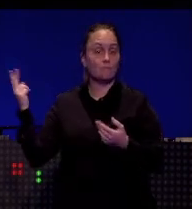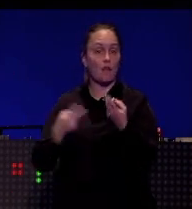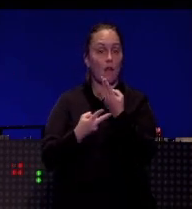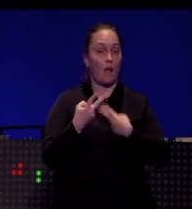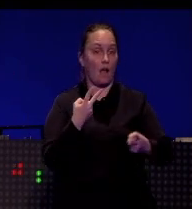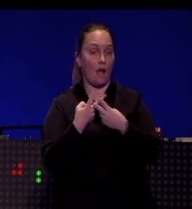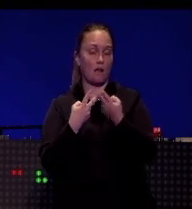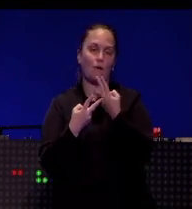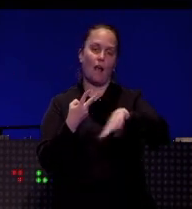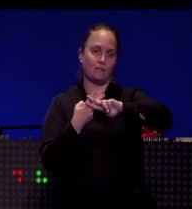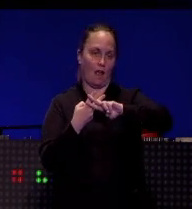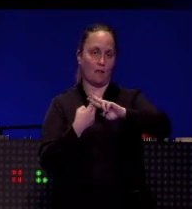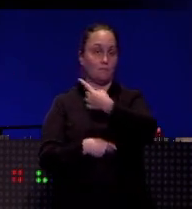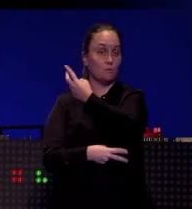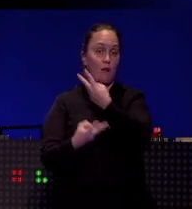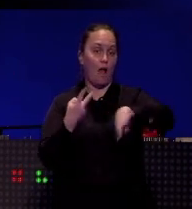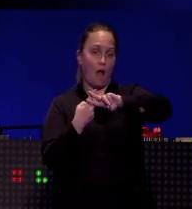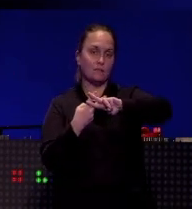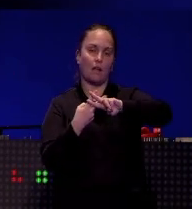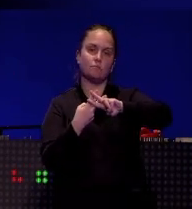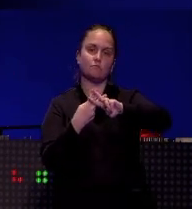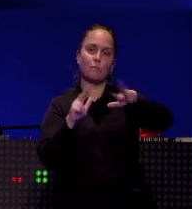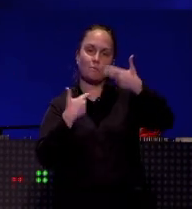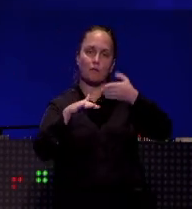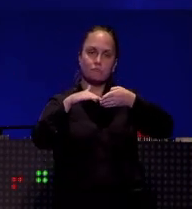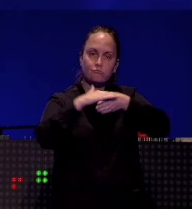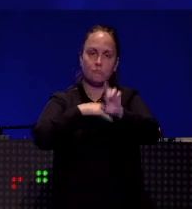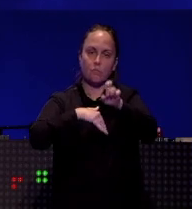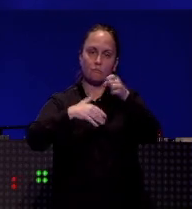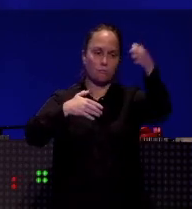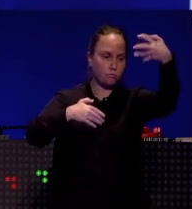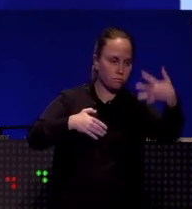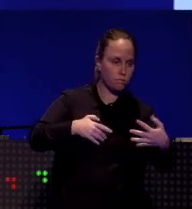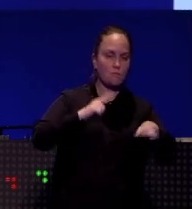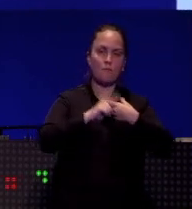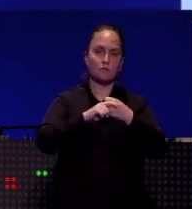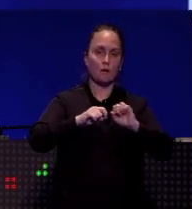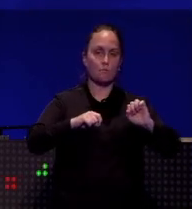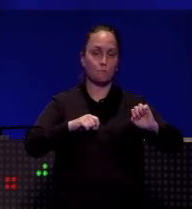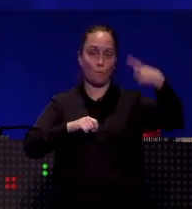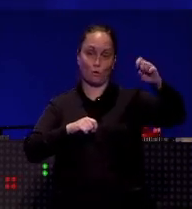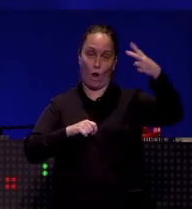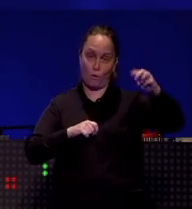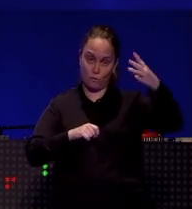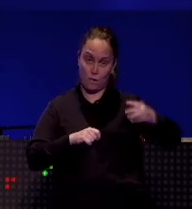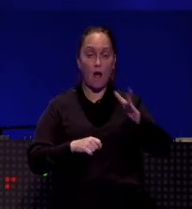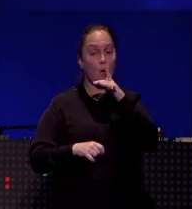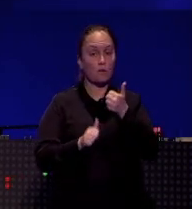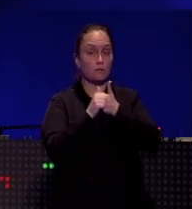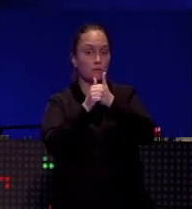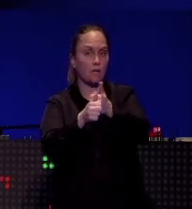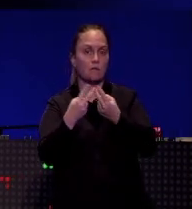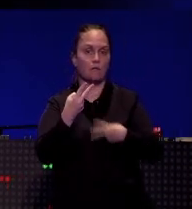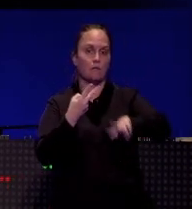bueno si sabemos que el hashtag pues te permite acceder a contenidos posicionar los ahora que se pueden seguir pues puedes crear mucho más